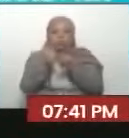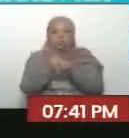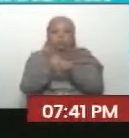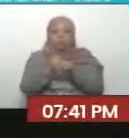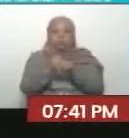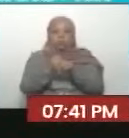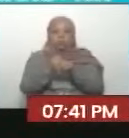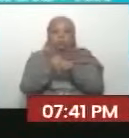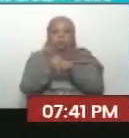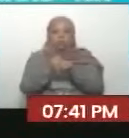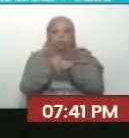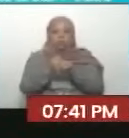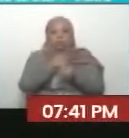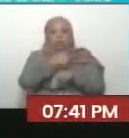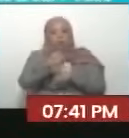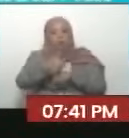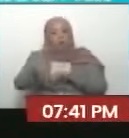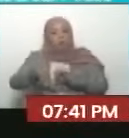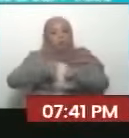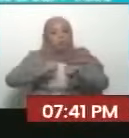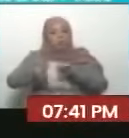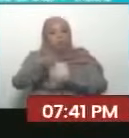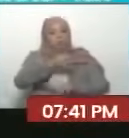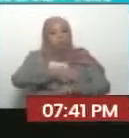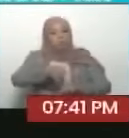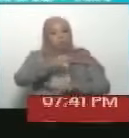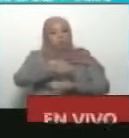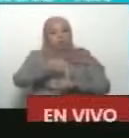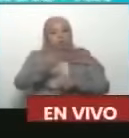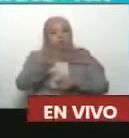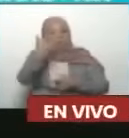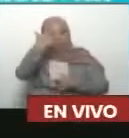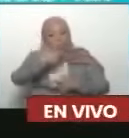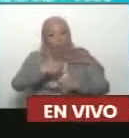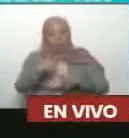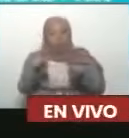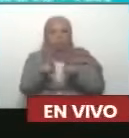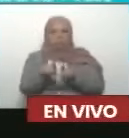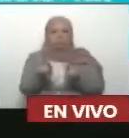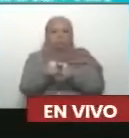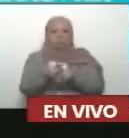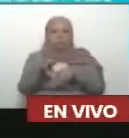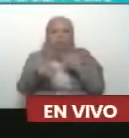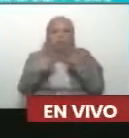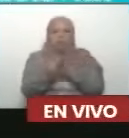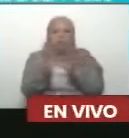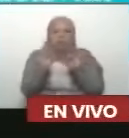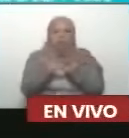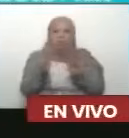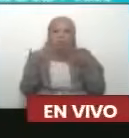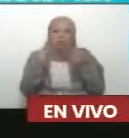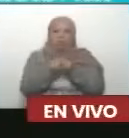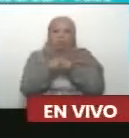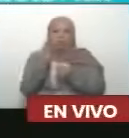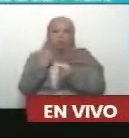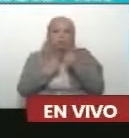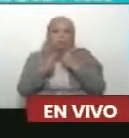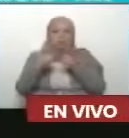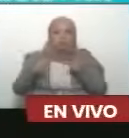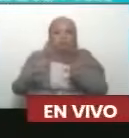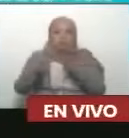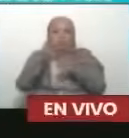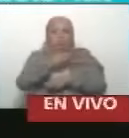columnas, cada movimiento social en sí mismo tiene un conjunto de columnas